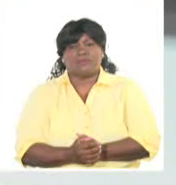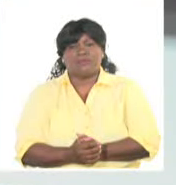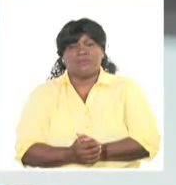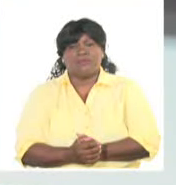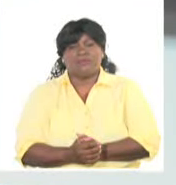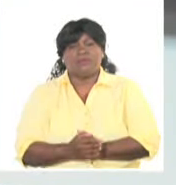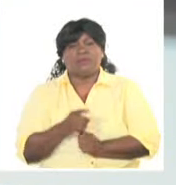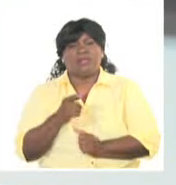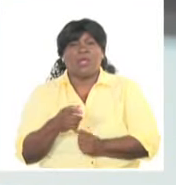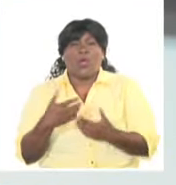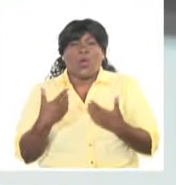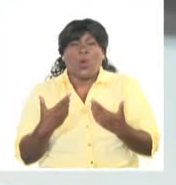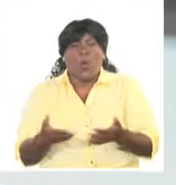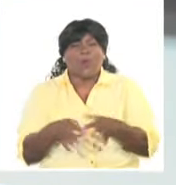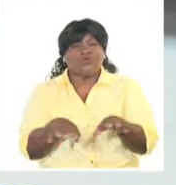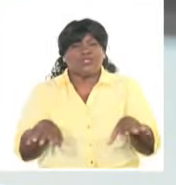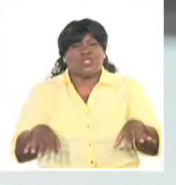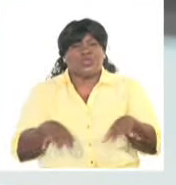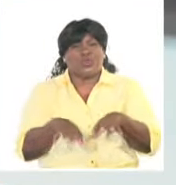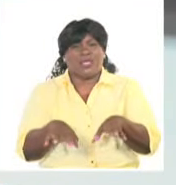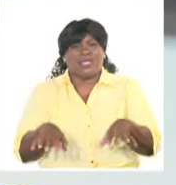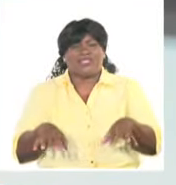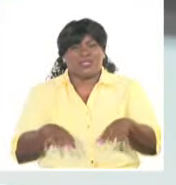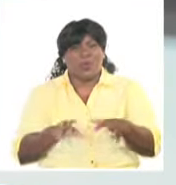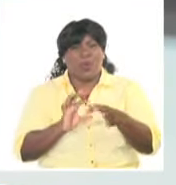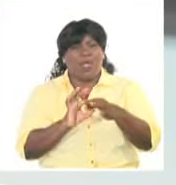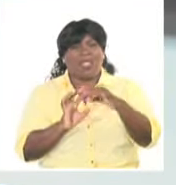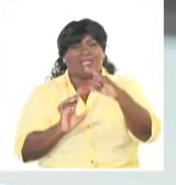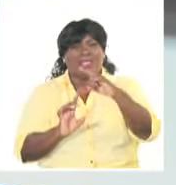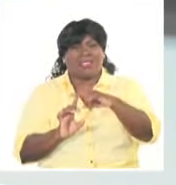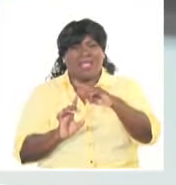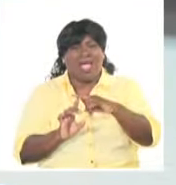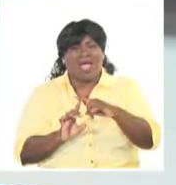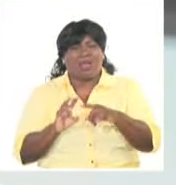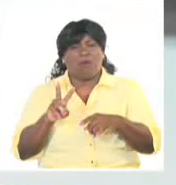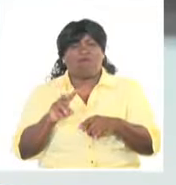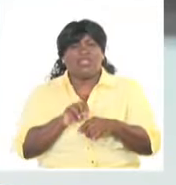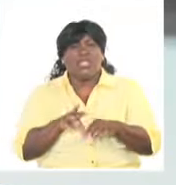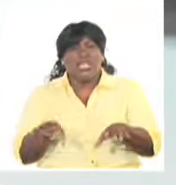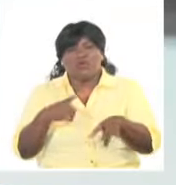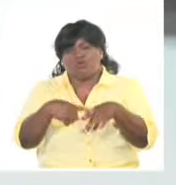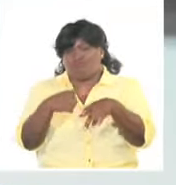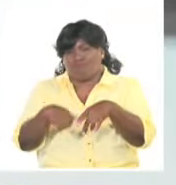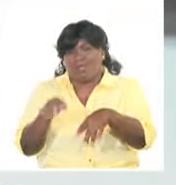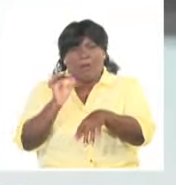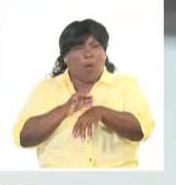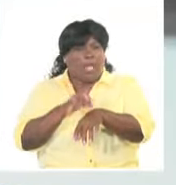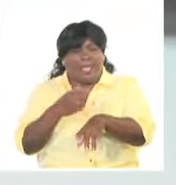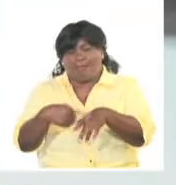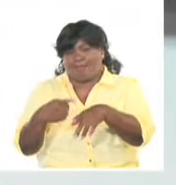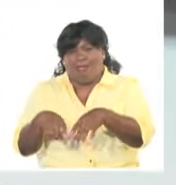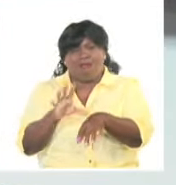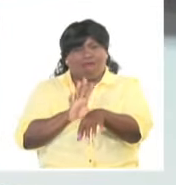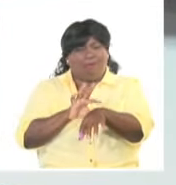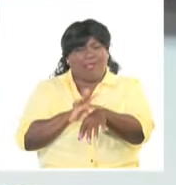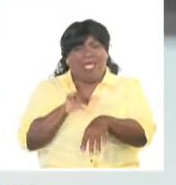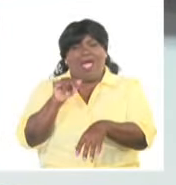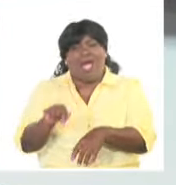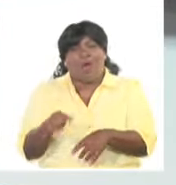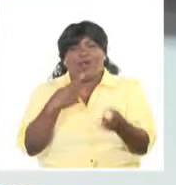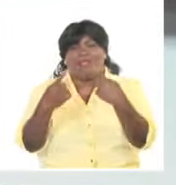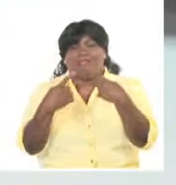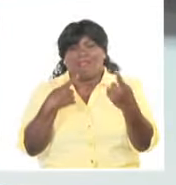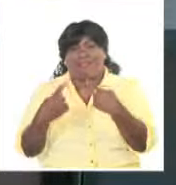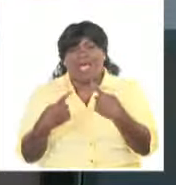y sobre el comportamiento de la situación epidemiológica en Guantánamo y también de las arbovirosis en todo nuestro país. Dialogamos a continuación con el doctor